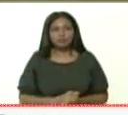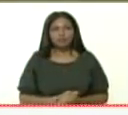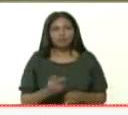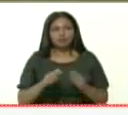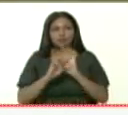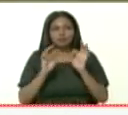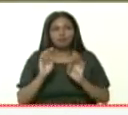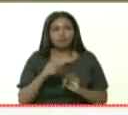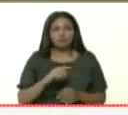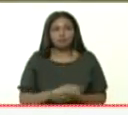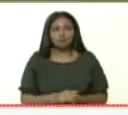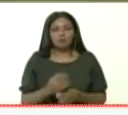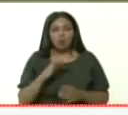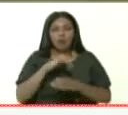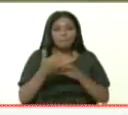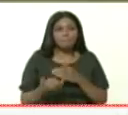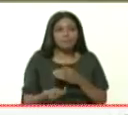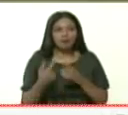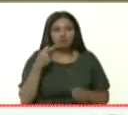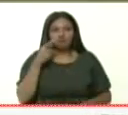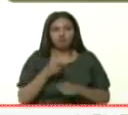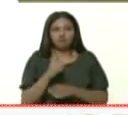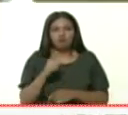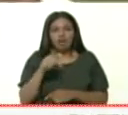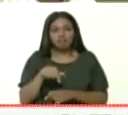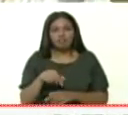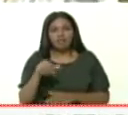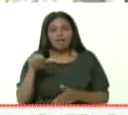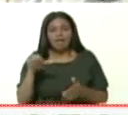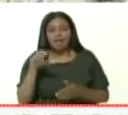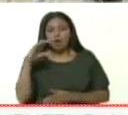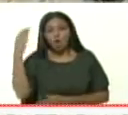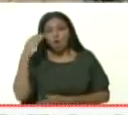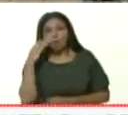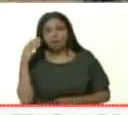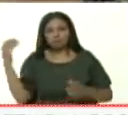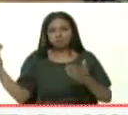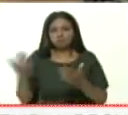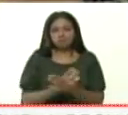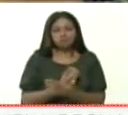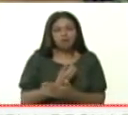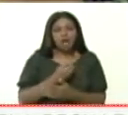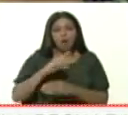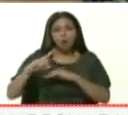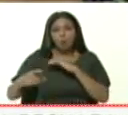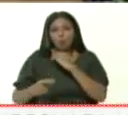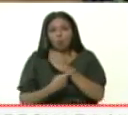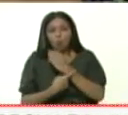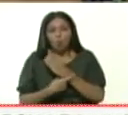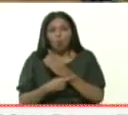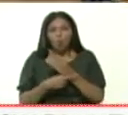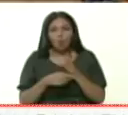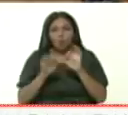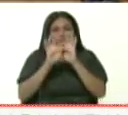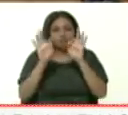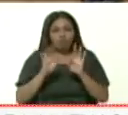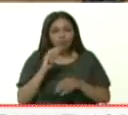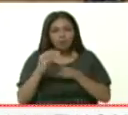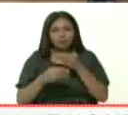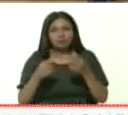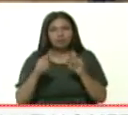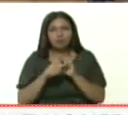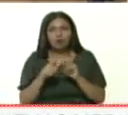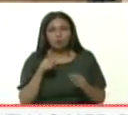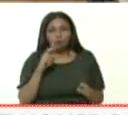fue el plan ordenado desde Bogotá para sacar a Juan Guaidó, una operación de extracción por